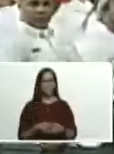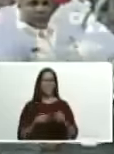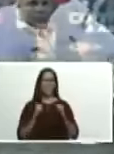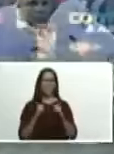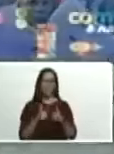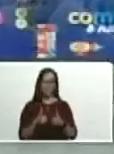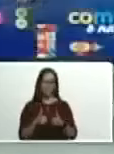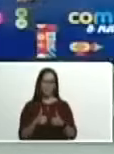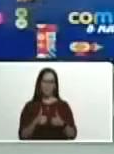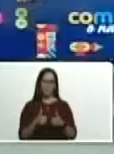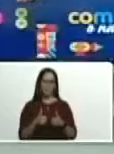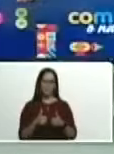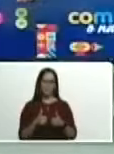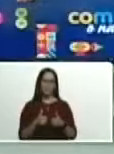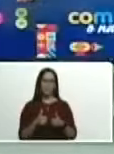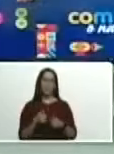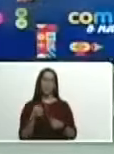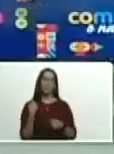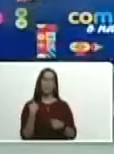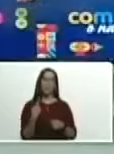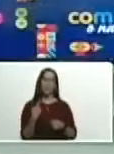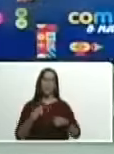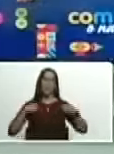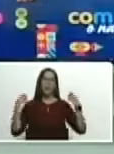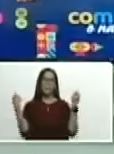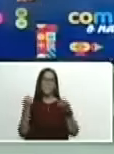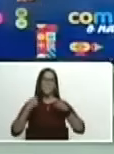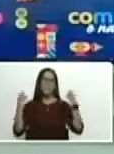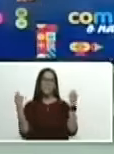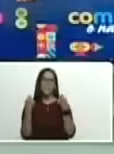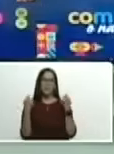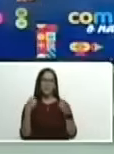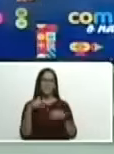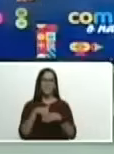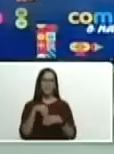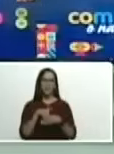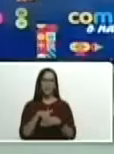iniciaremos una campaña electoral